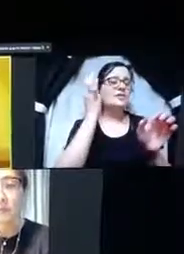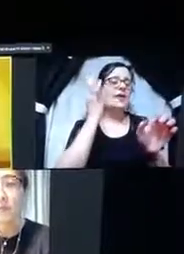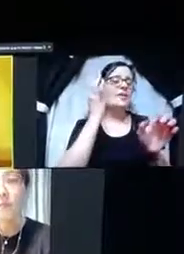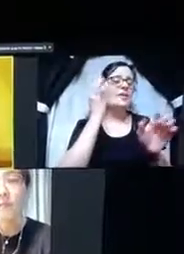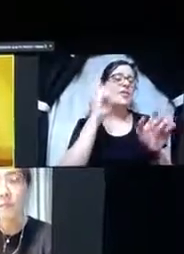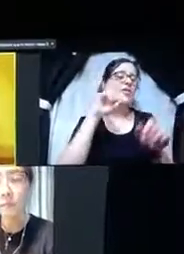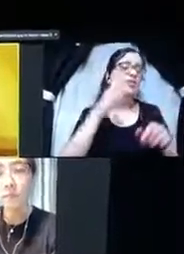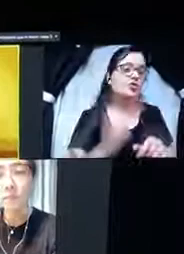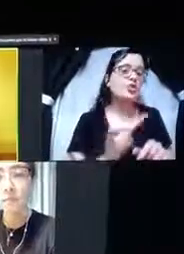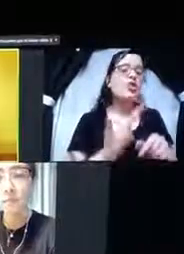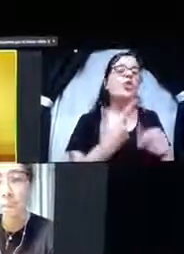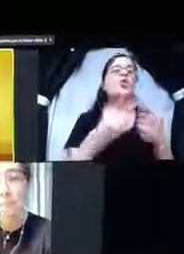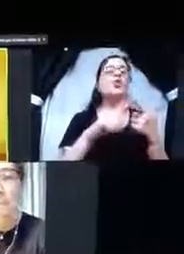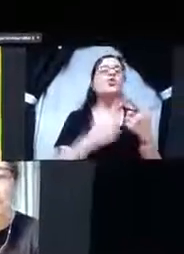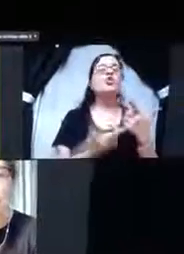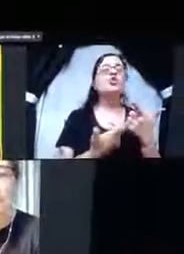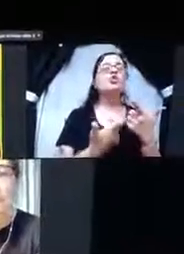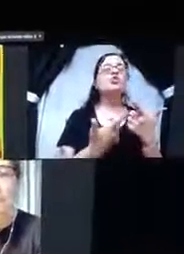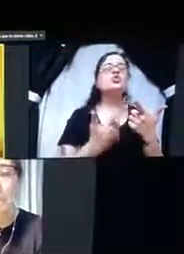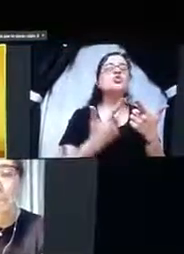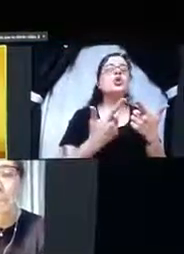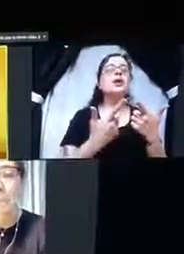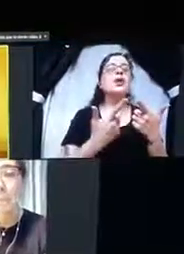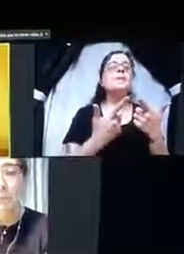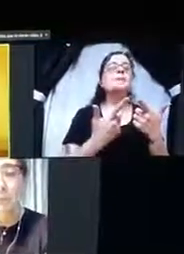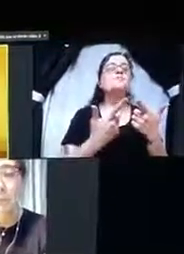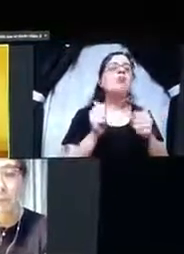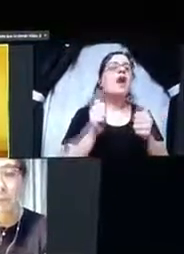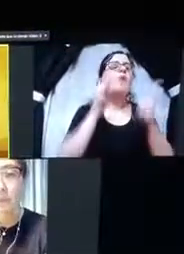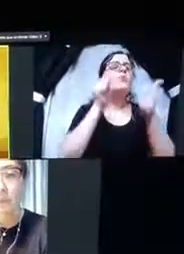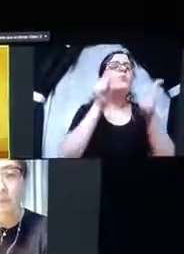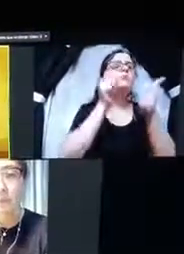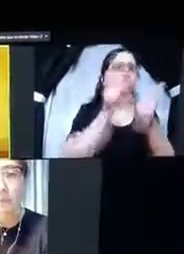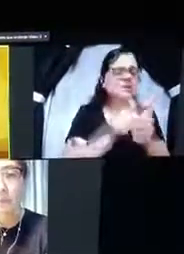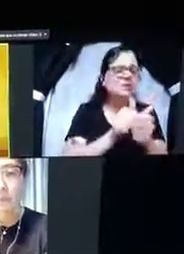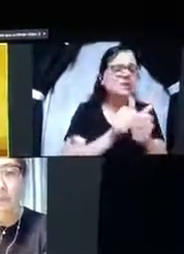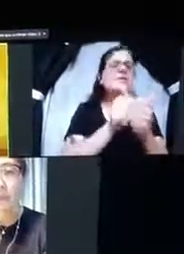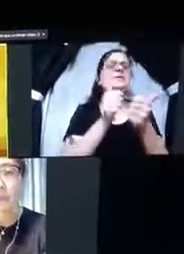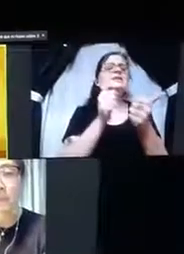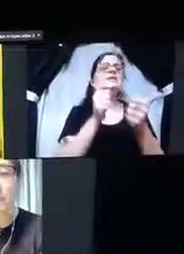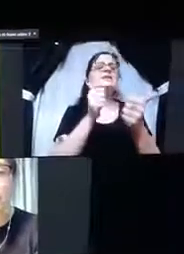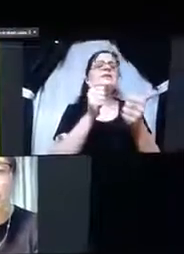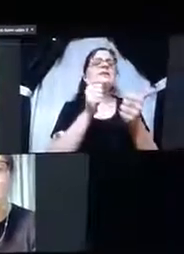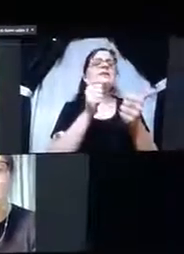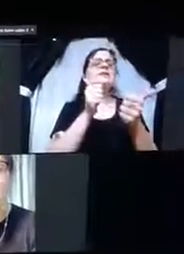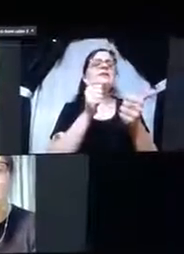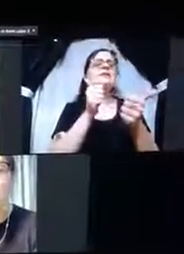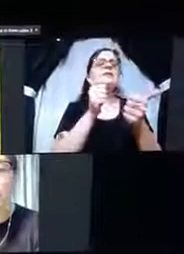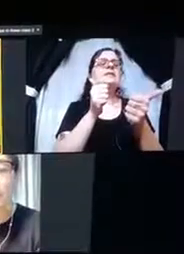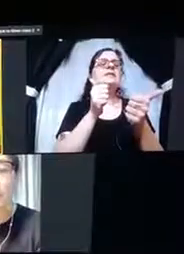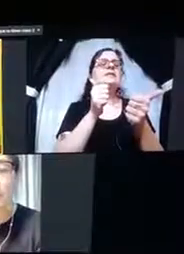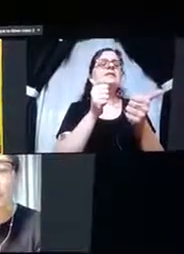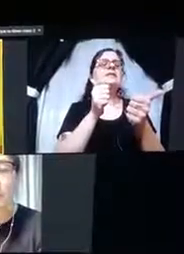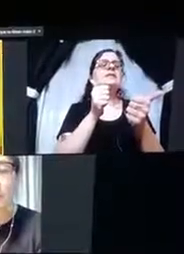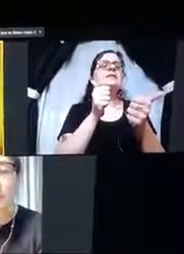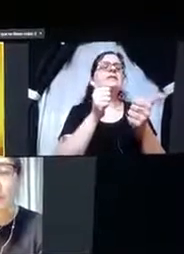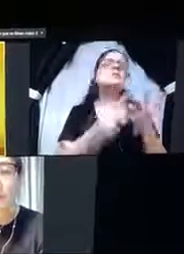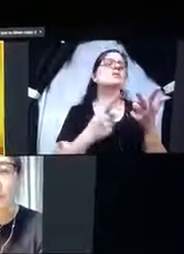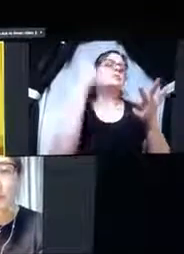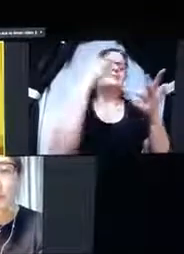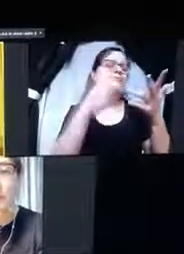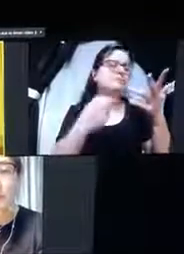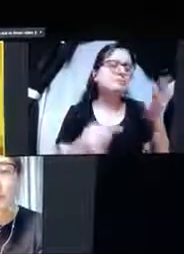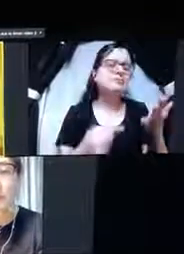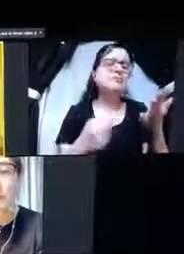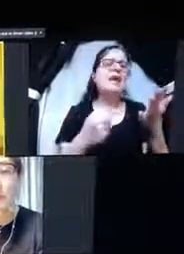a acompañantes pedagógicos, acompañantes terapéuticos, ¿sí? A terapistas ocupacionales y a todos los profesionales